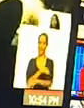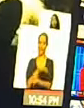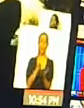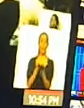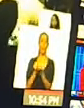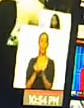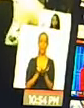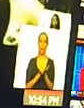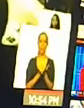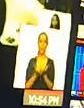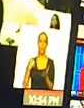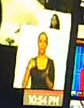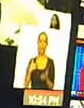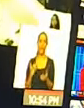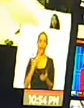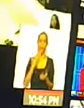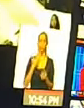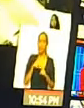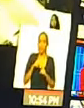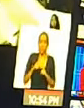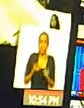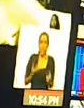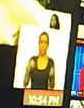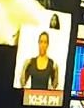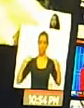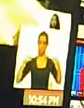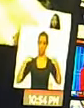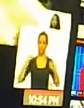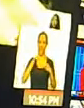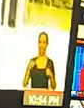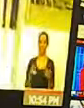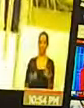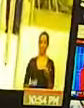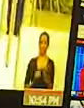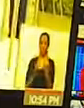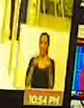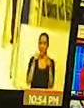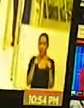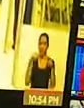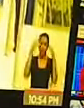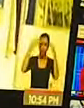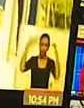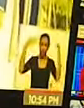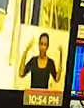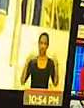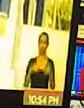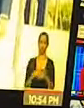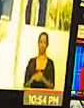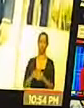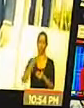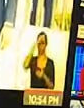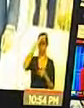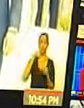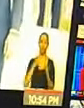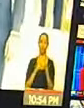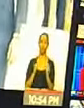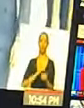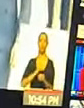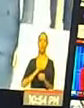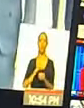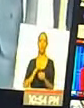tienes algún tipo de músculo, de que la gente está imbuida todavía en la fantasía esta del asunto de Trump. Todo forma parte de